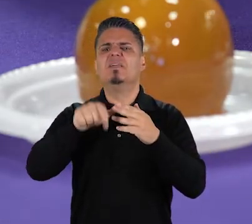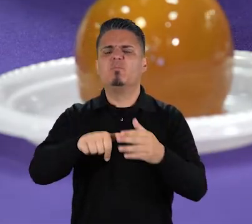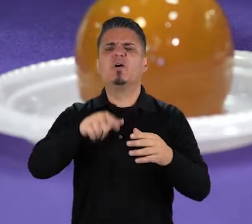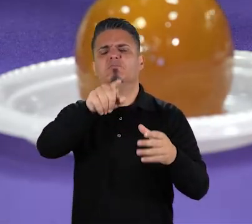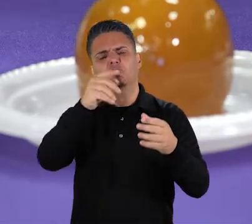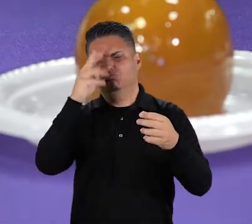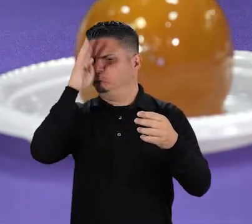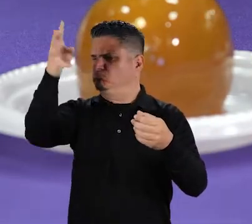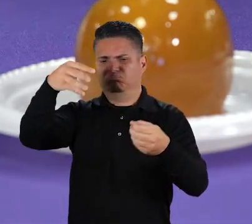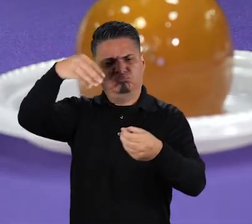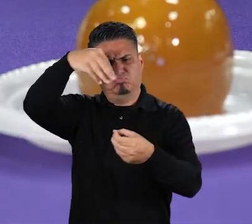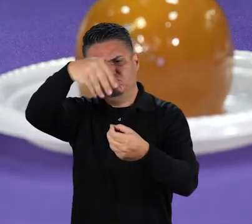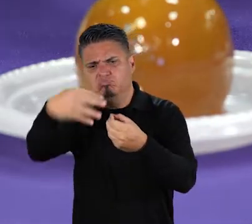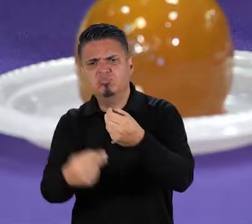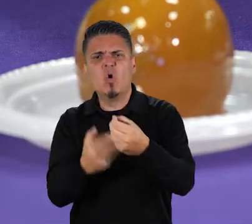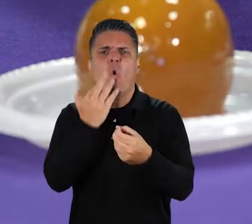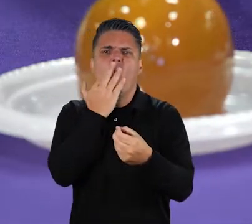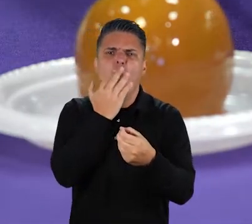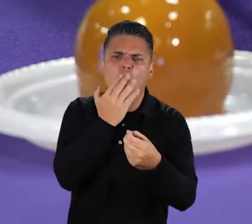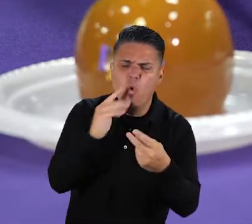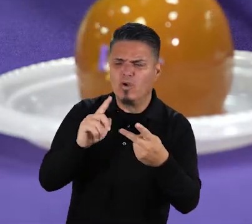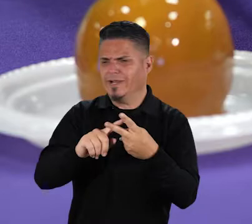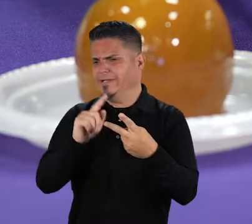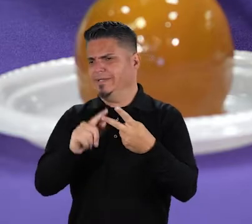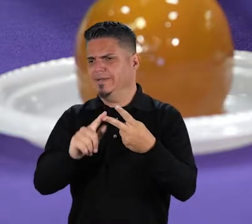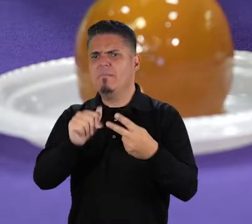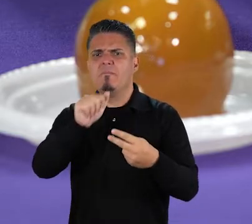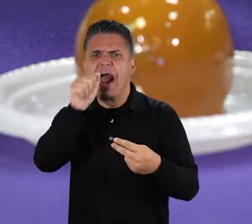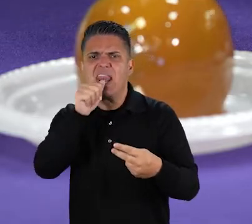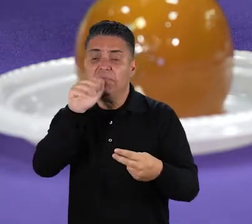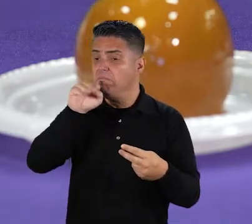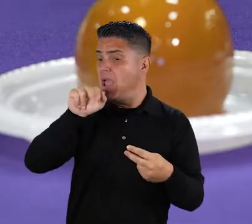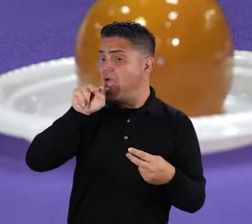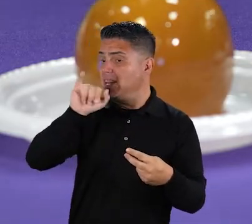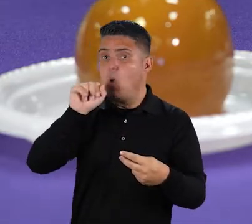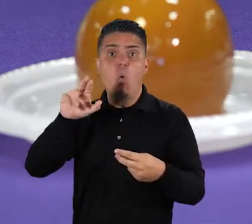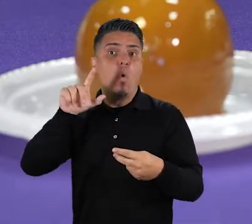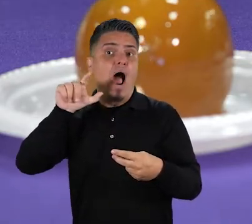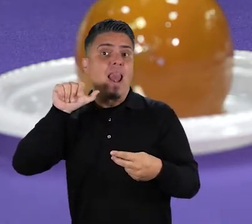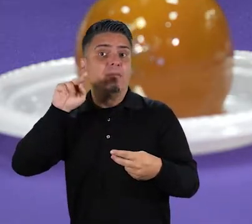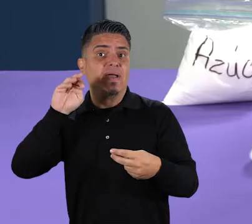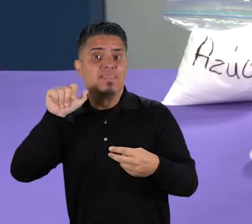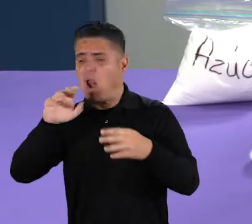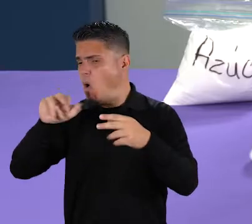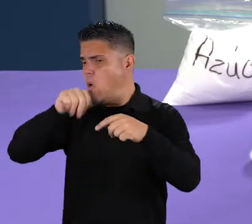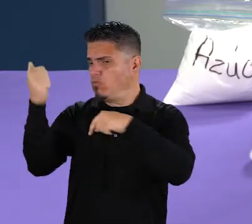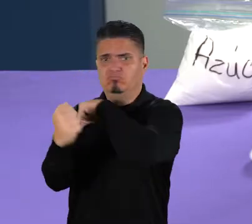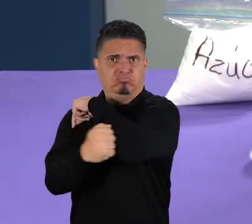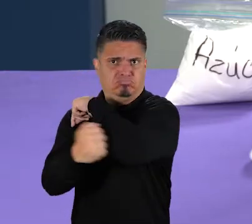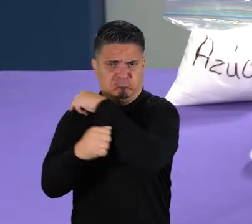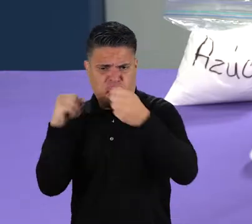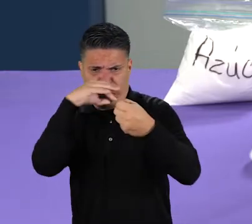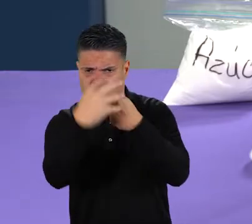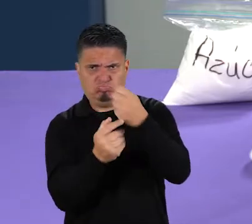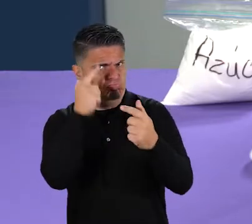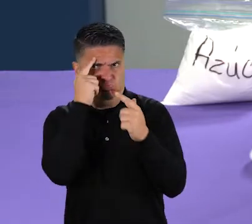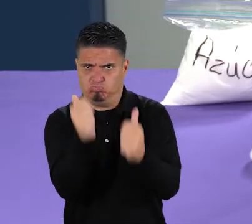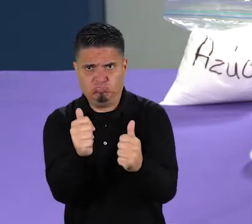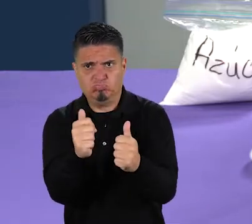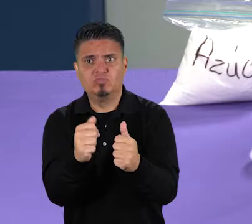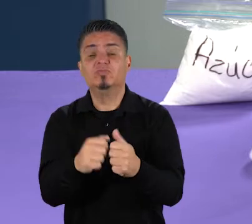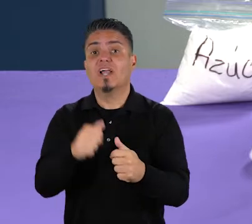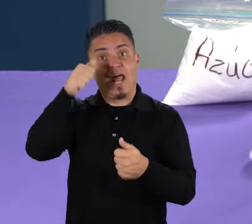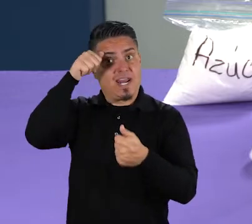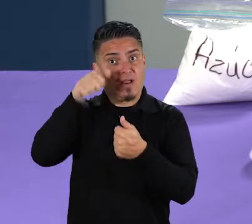nuestro topping deseado. Yo utilicé sprinkles, pero pueden utilizar galletas, maní y hasta